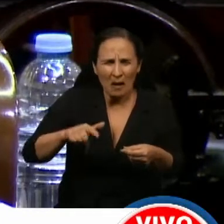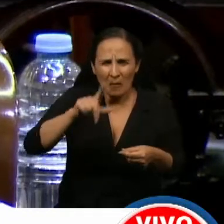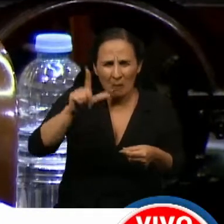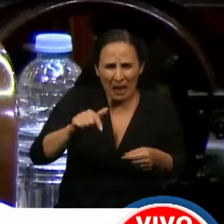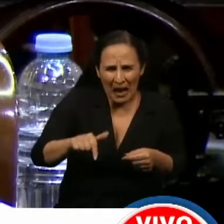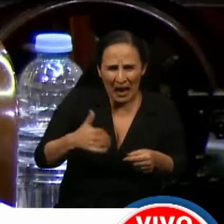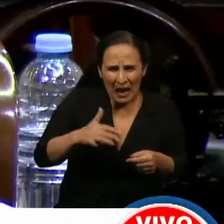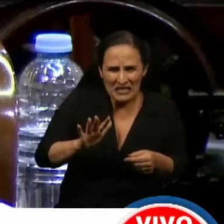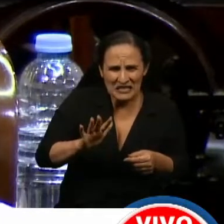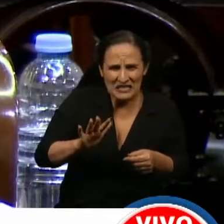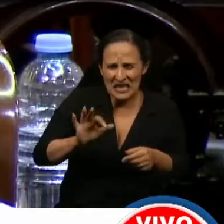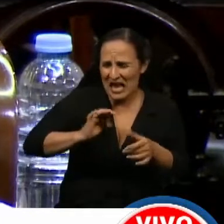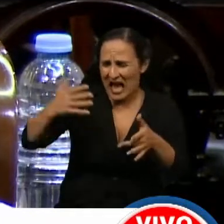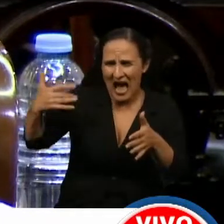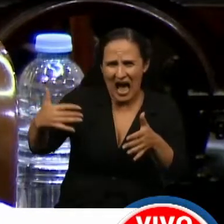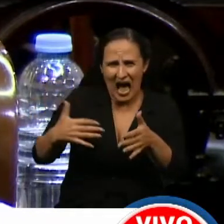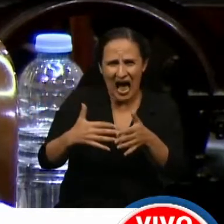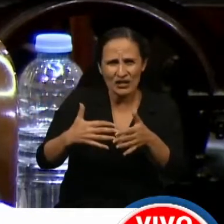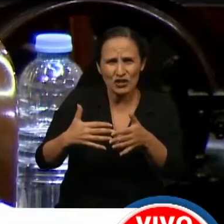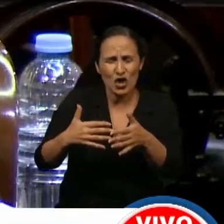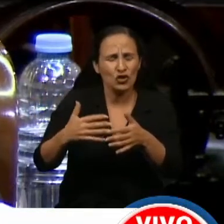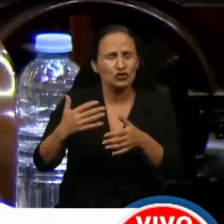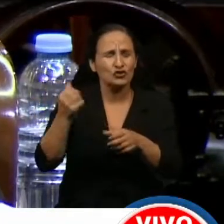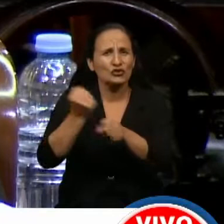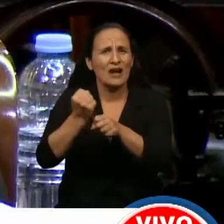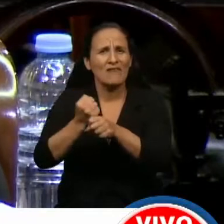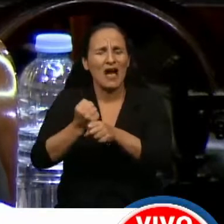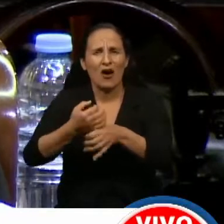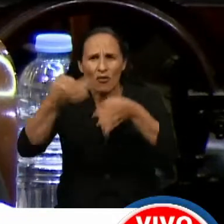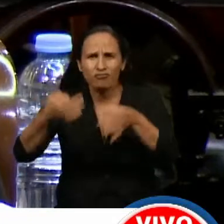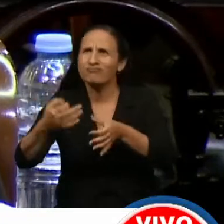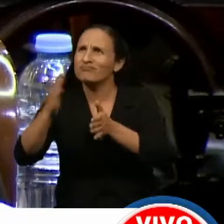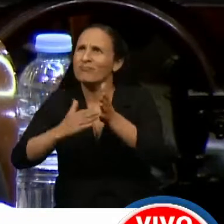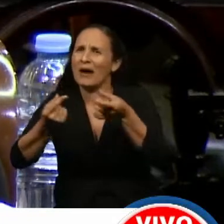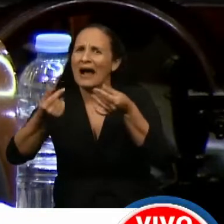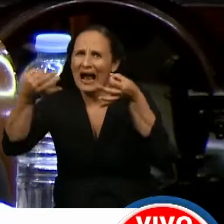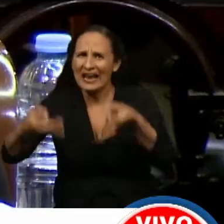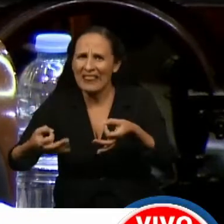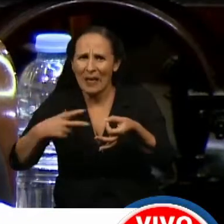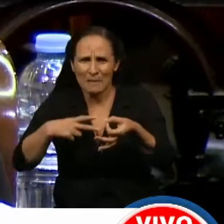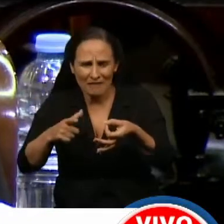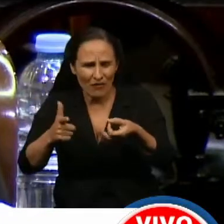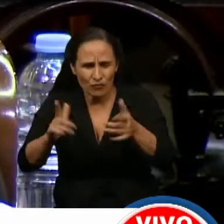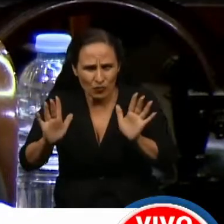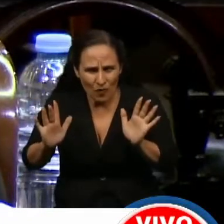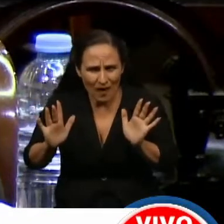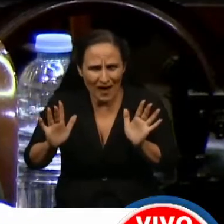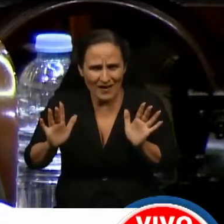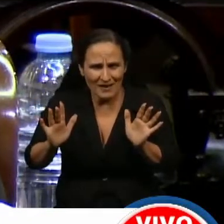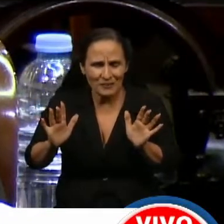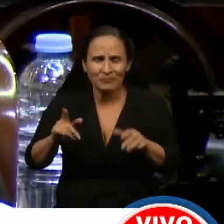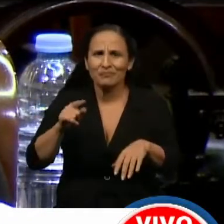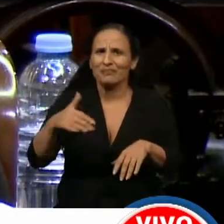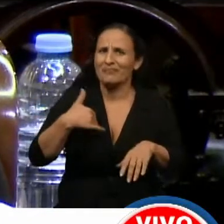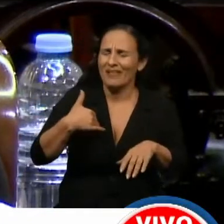hace años no genera empleo privado de calidad? ¿Estamos para festejar en un país que perdió, según